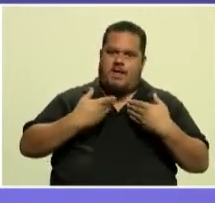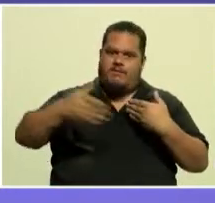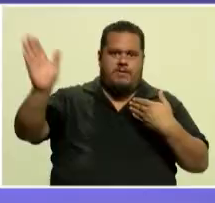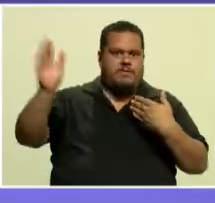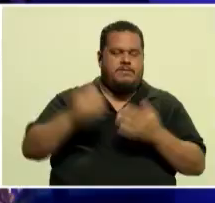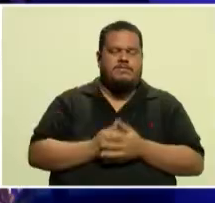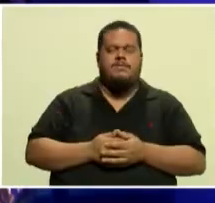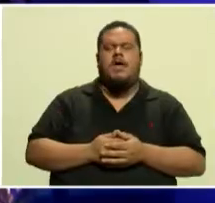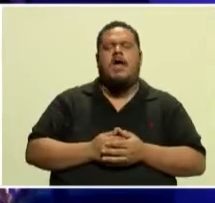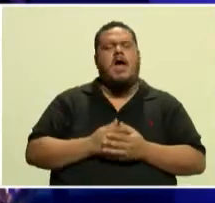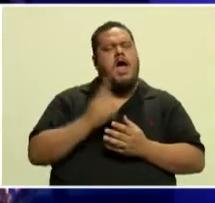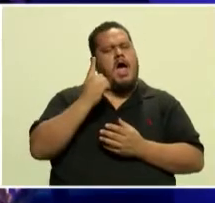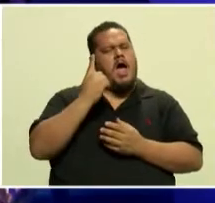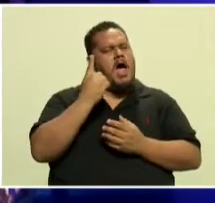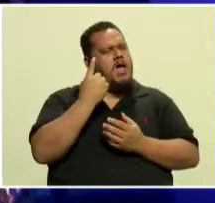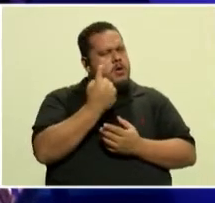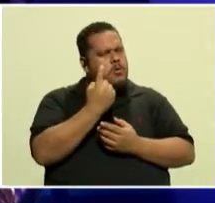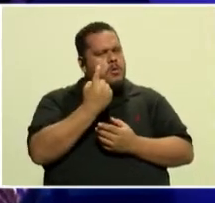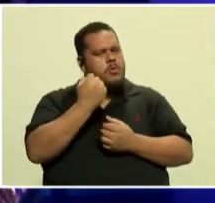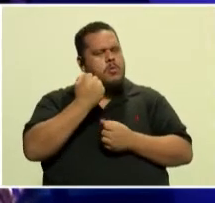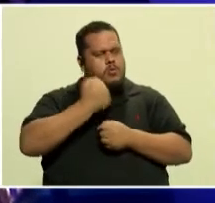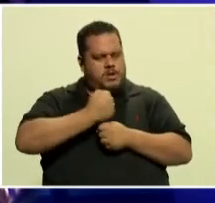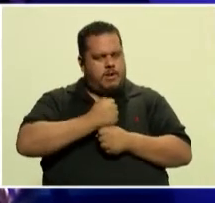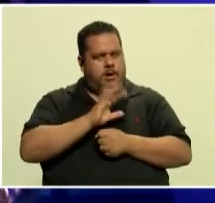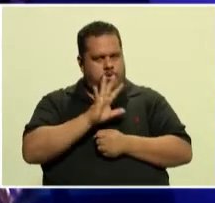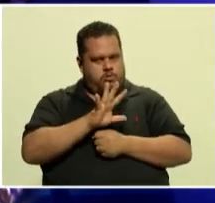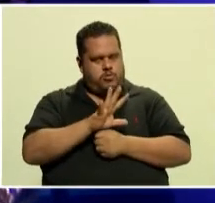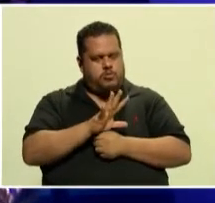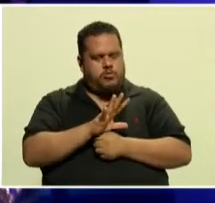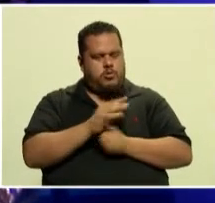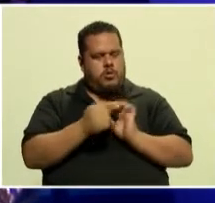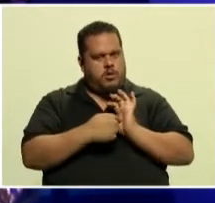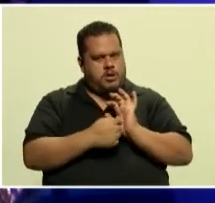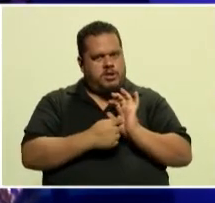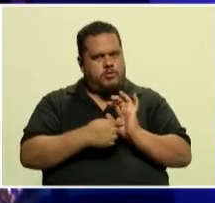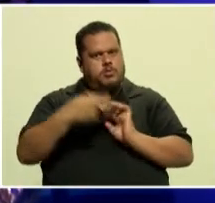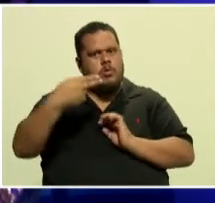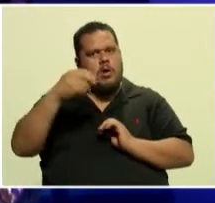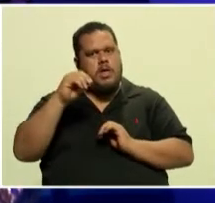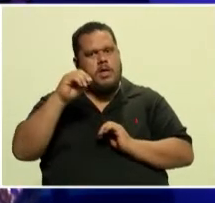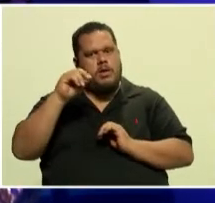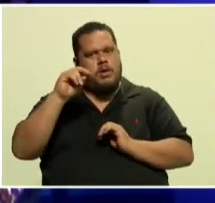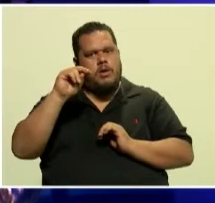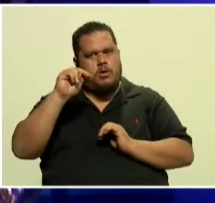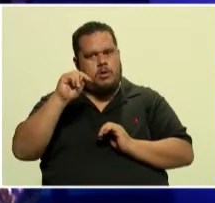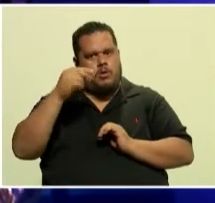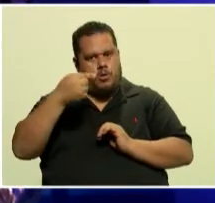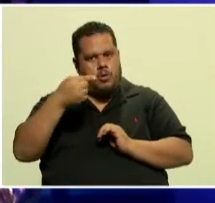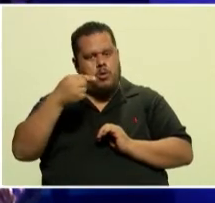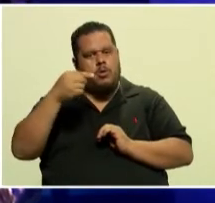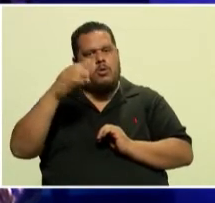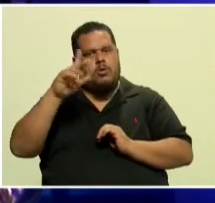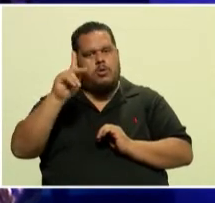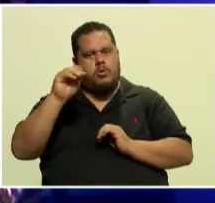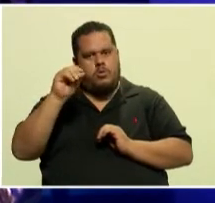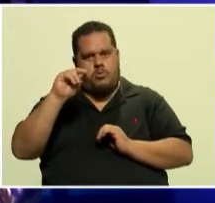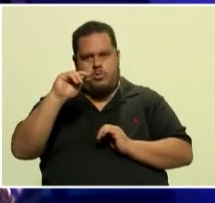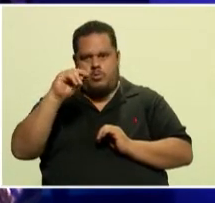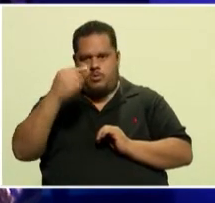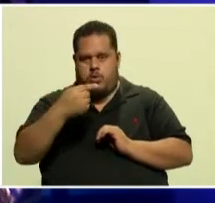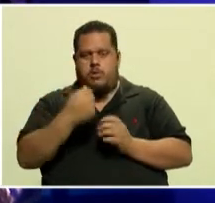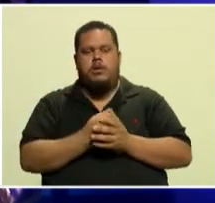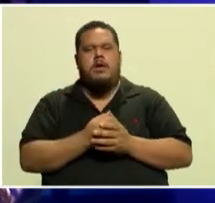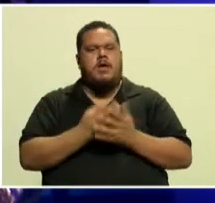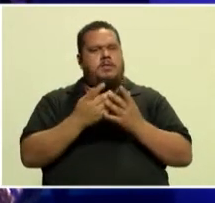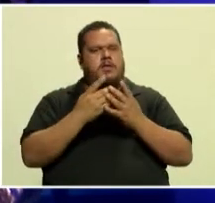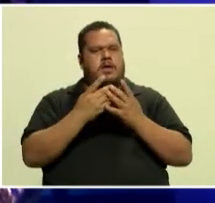obra tuya que se expuso en Hong Kong en la que vas superponiendo capas de imágenes a partir